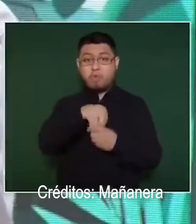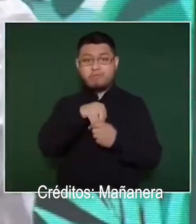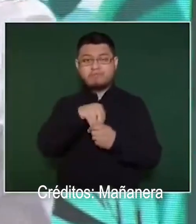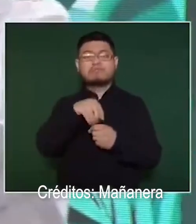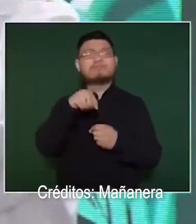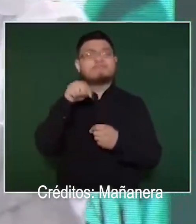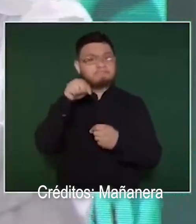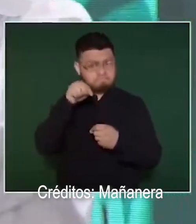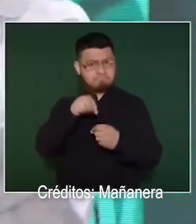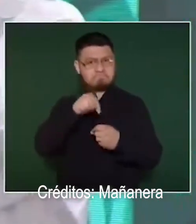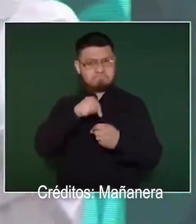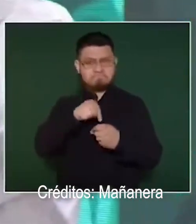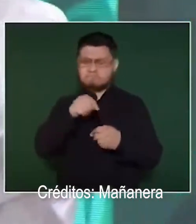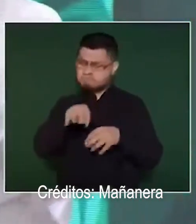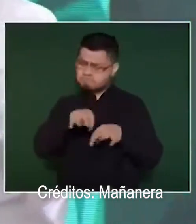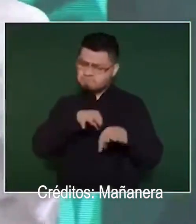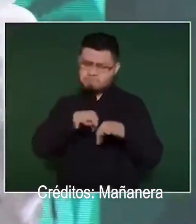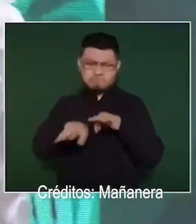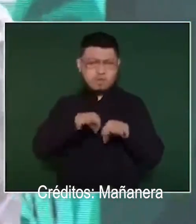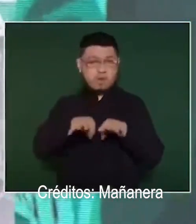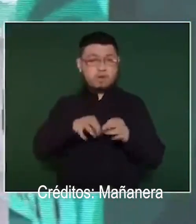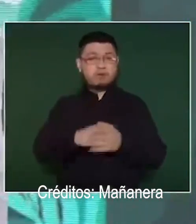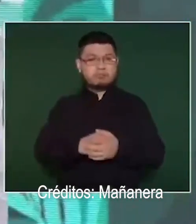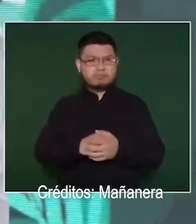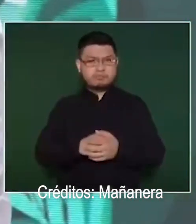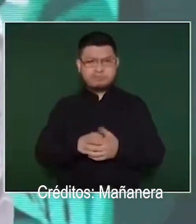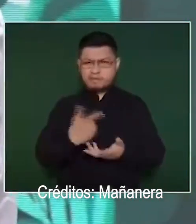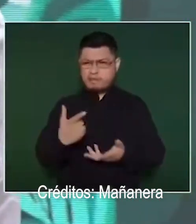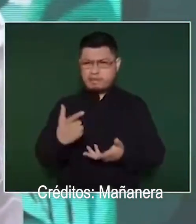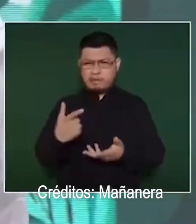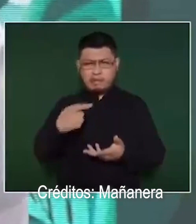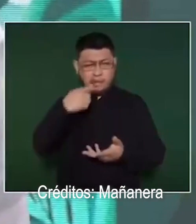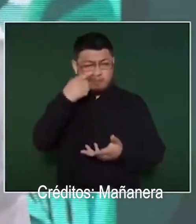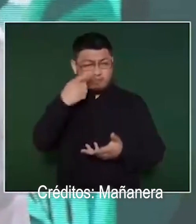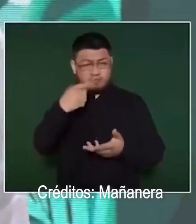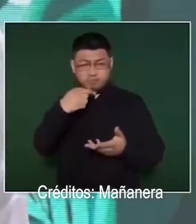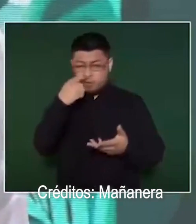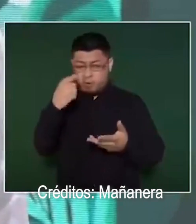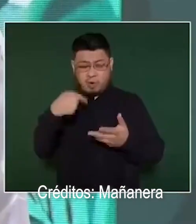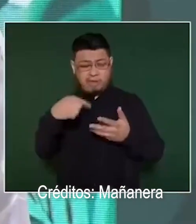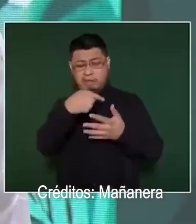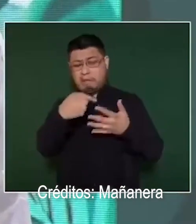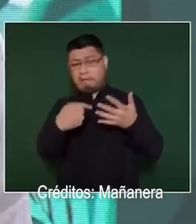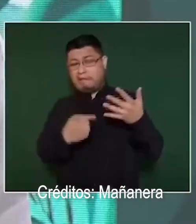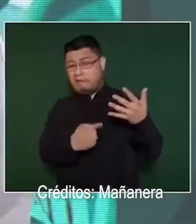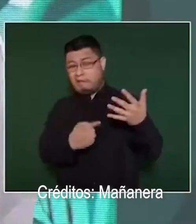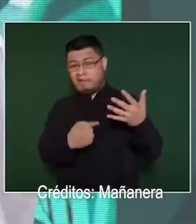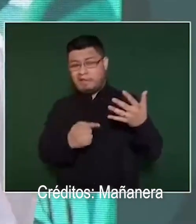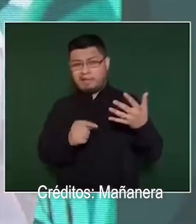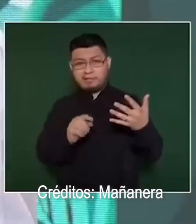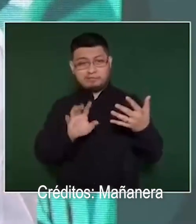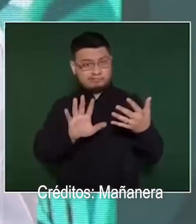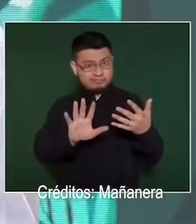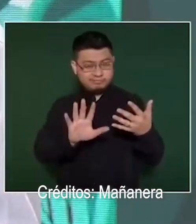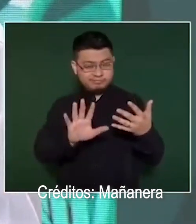exageramos si decimos que no hay